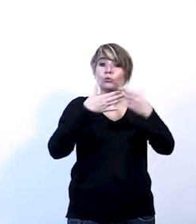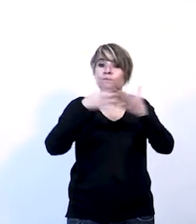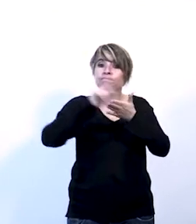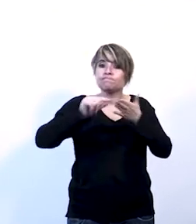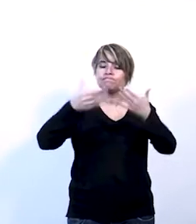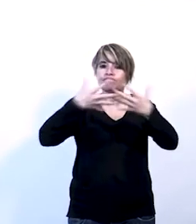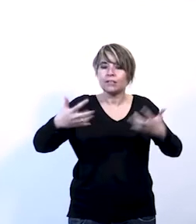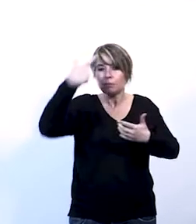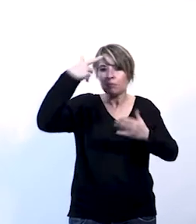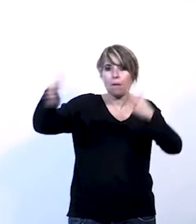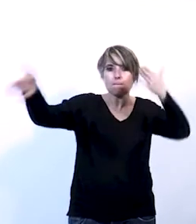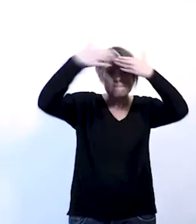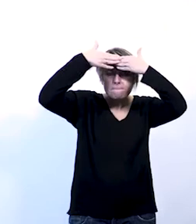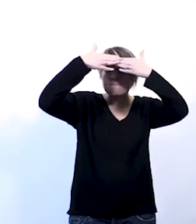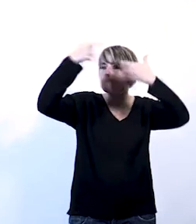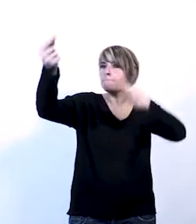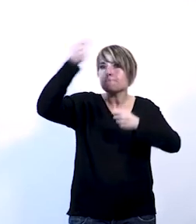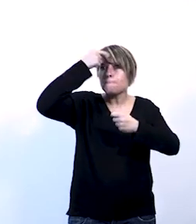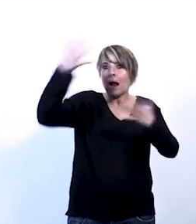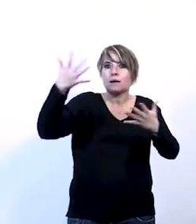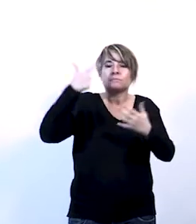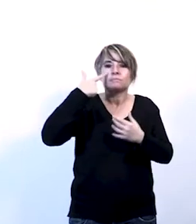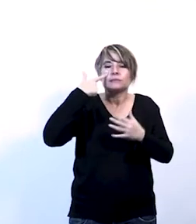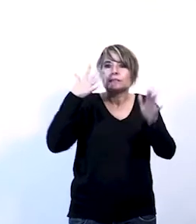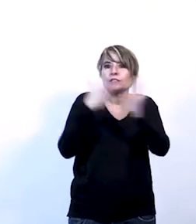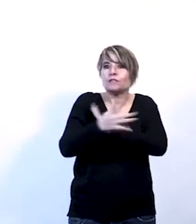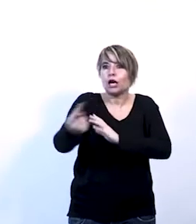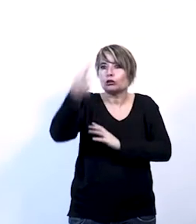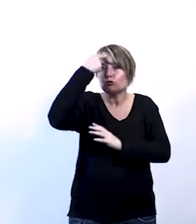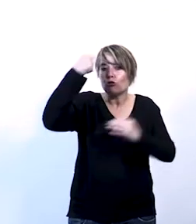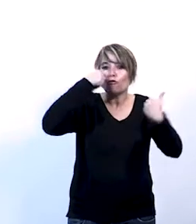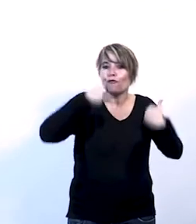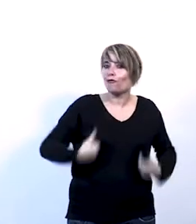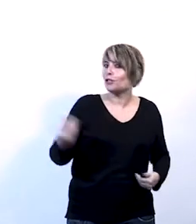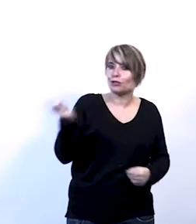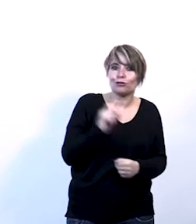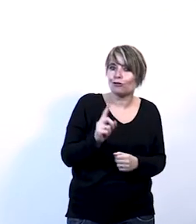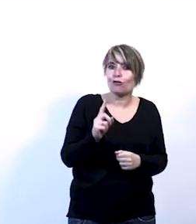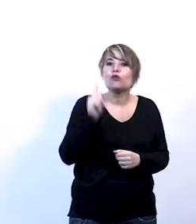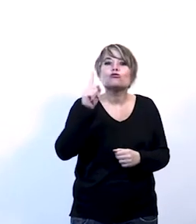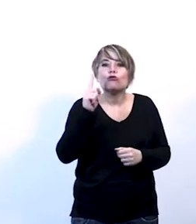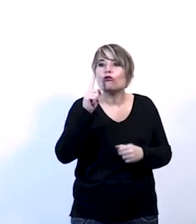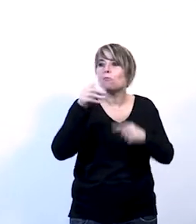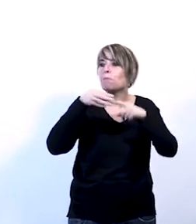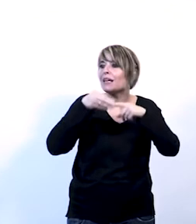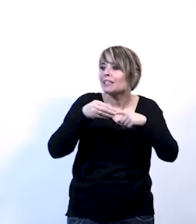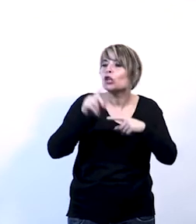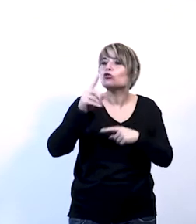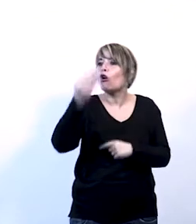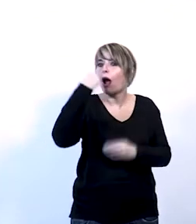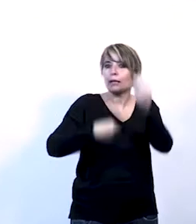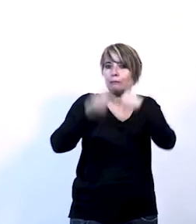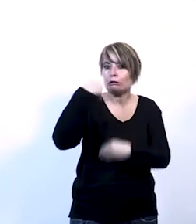bloqueo mental, ¿no? Que sucede, que el bloqueo no es solamente el físico, no es solamente el de materia, no es solamente el de